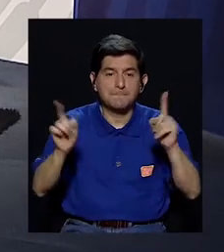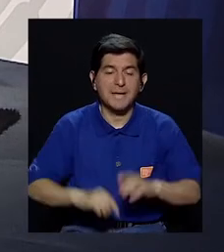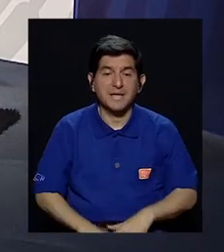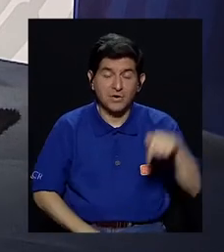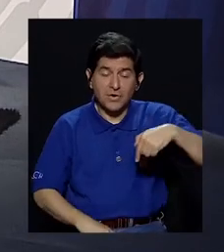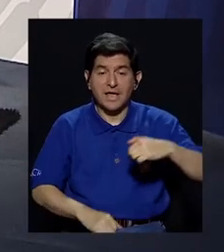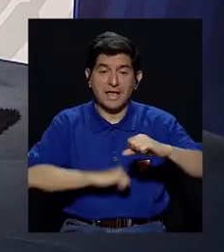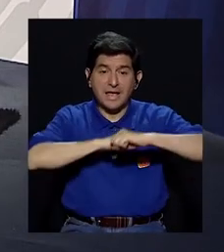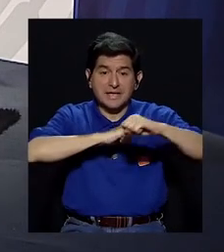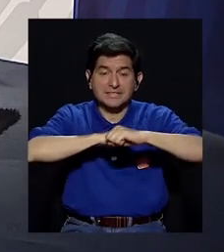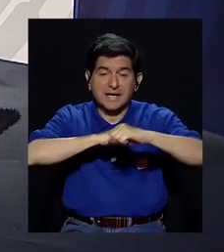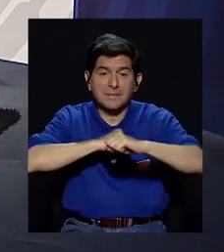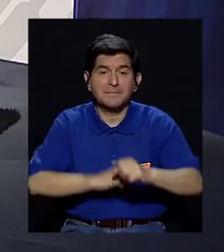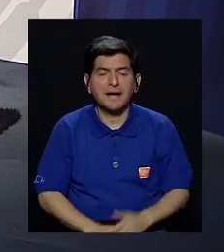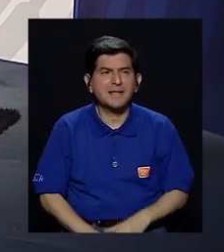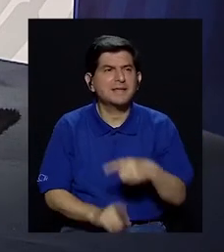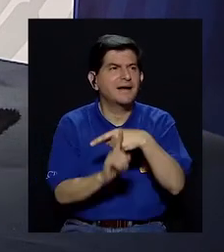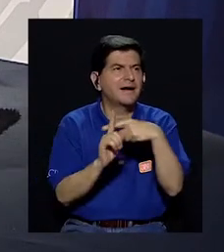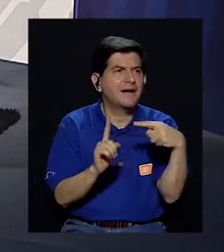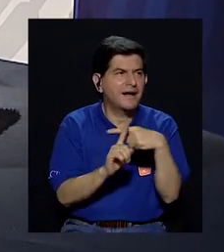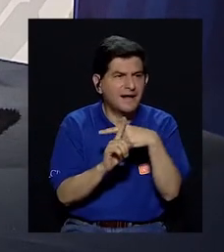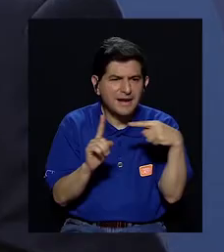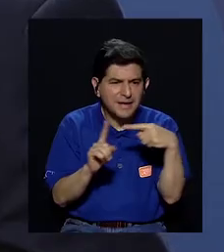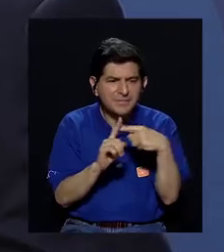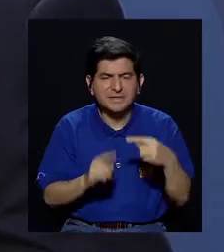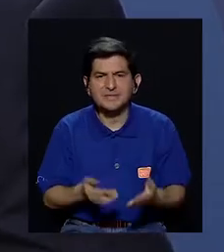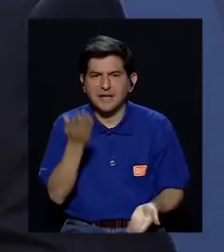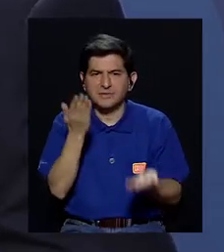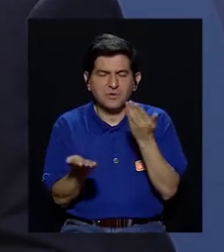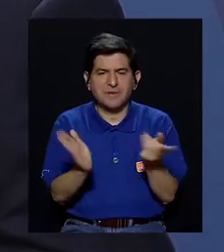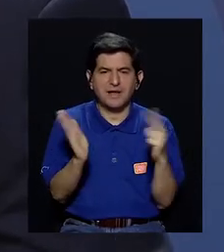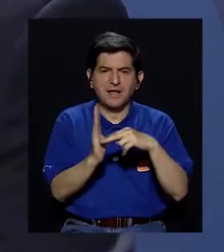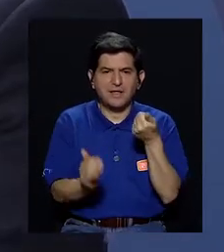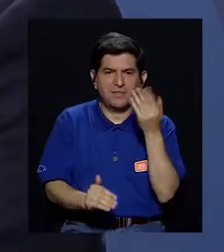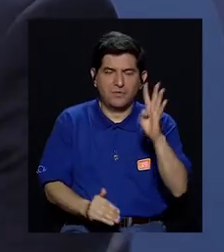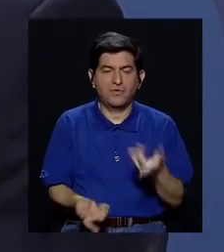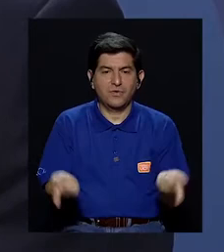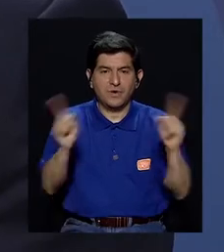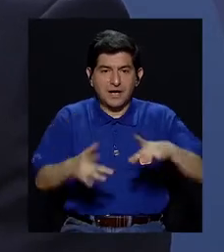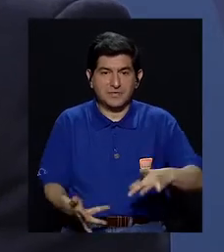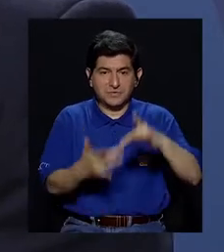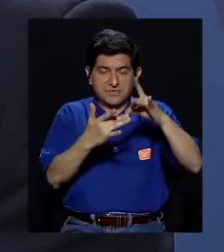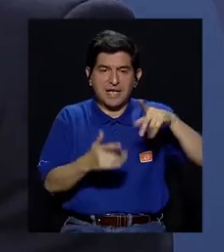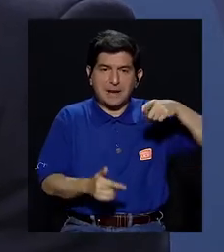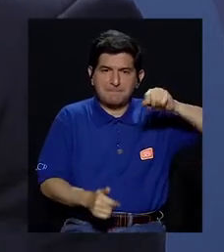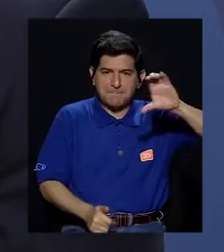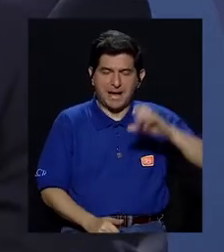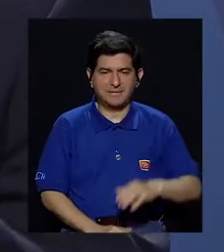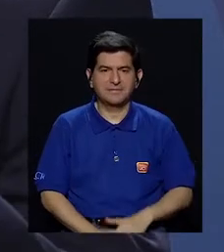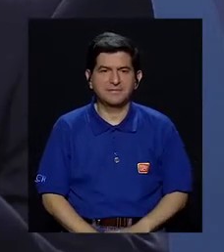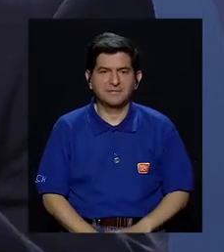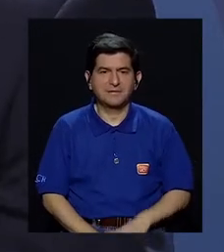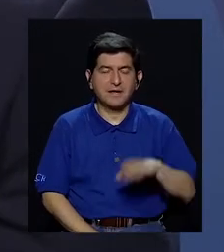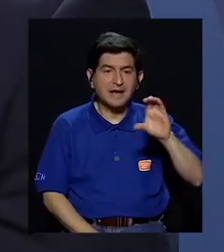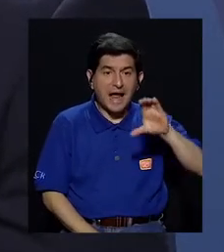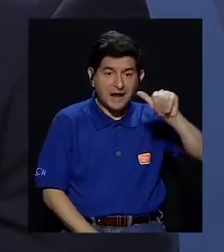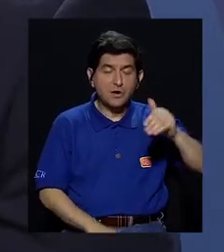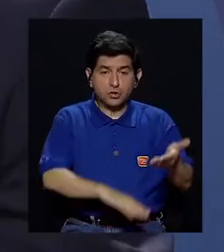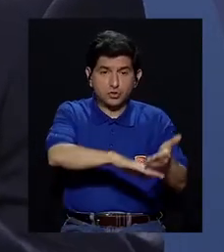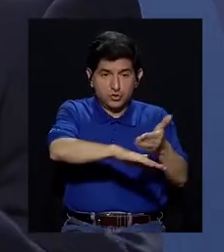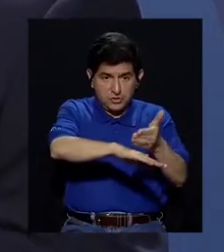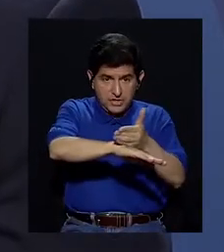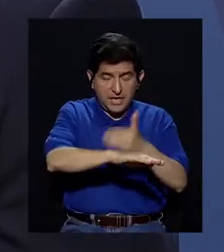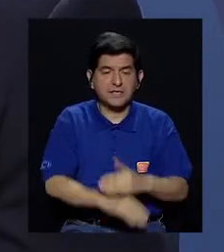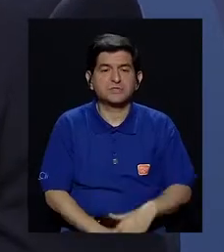de ruido de esta campaña están más o menos a la mitad de la campaña en 2014 que es el caso particular del pack carlos alvarado